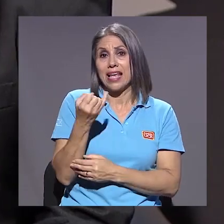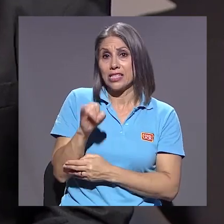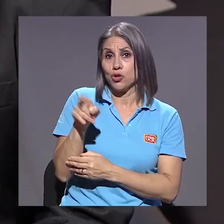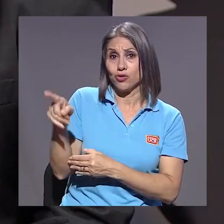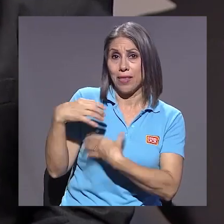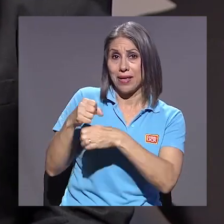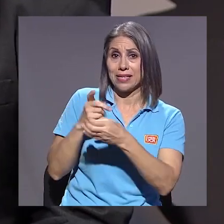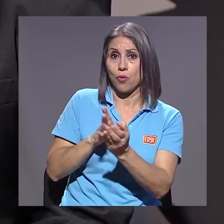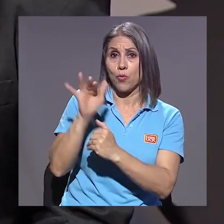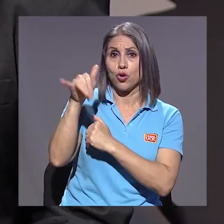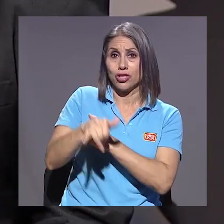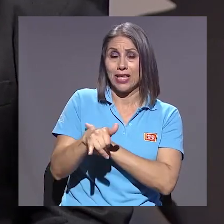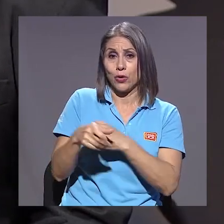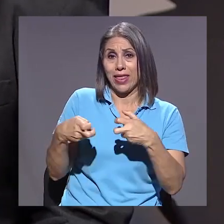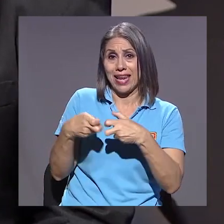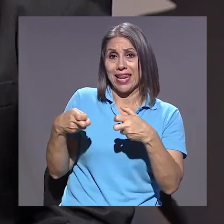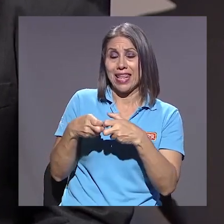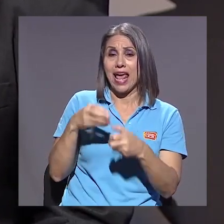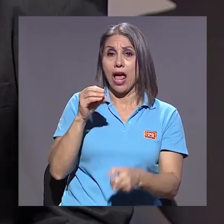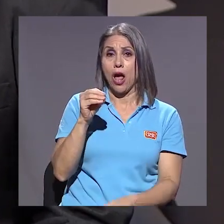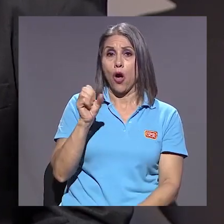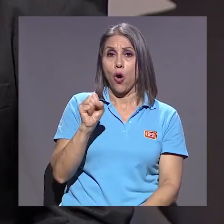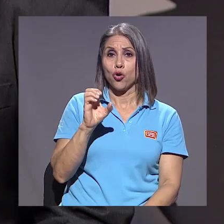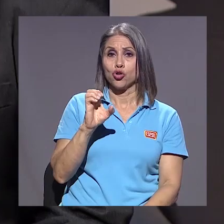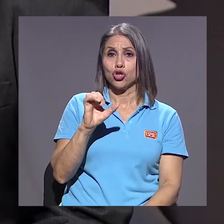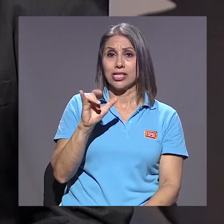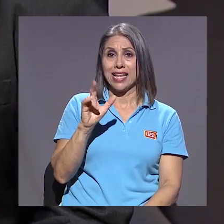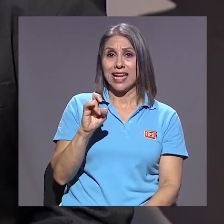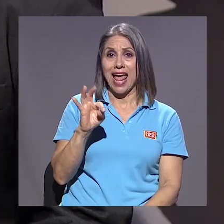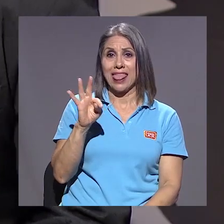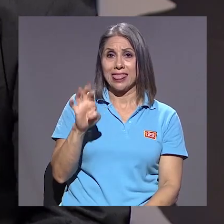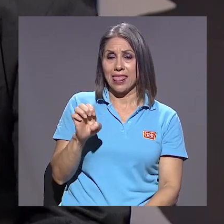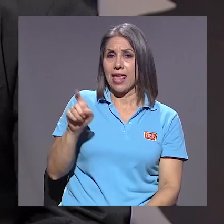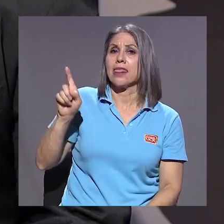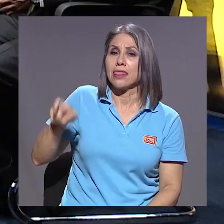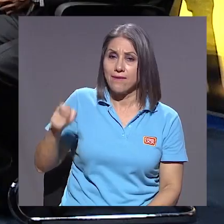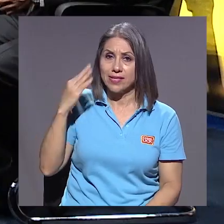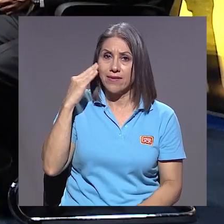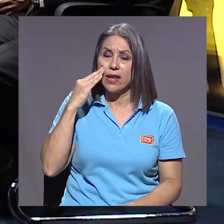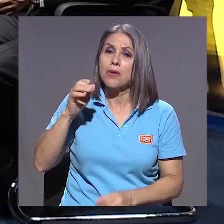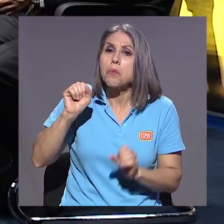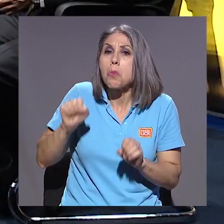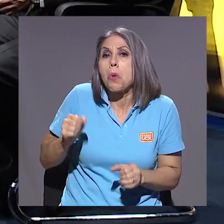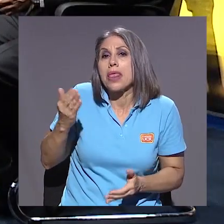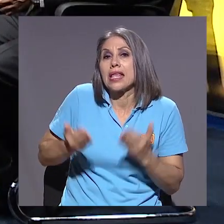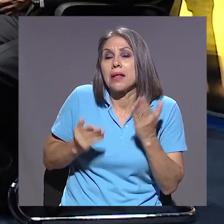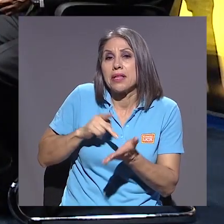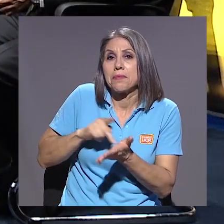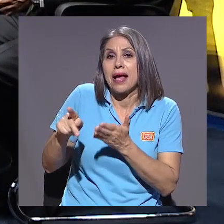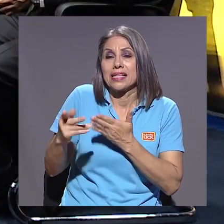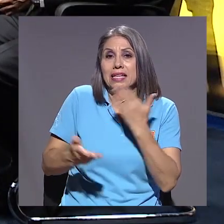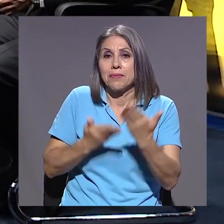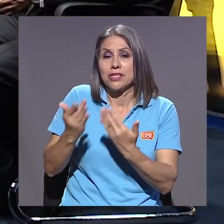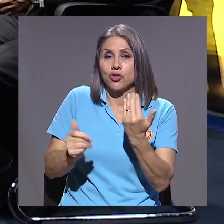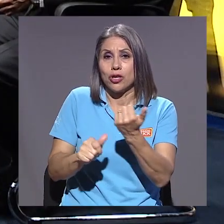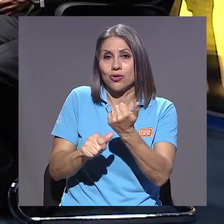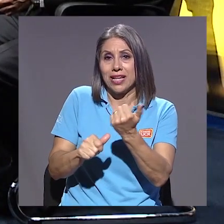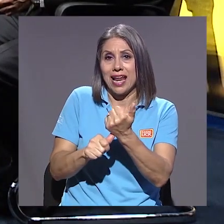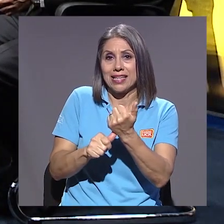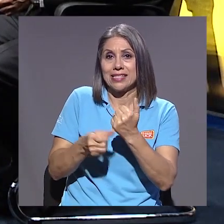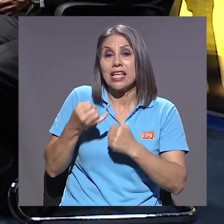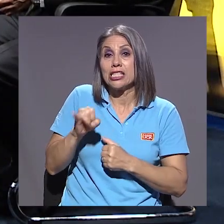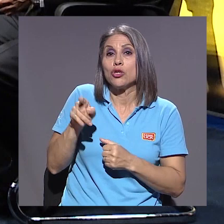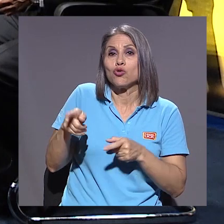oscilante, sepa que puede ser que tenga que pagar servicios auxiliares. O bien, si usted hace una administración de la demanda,